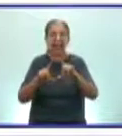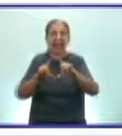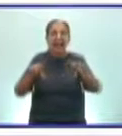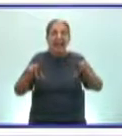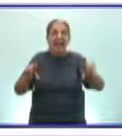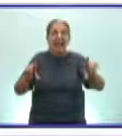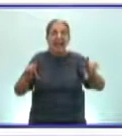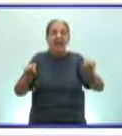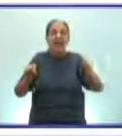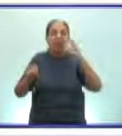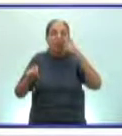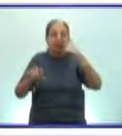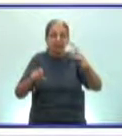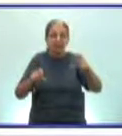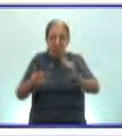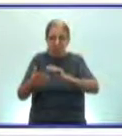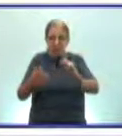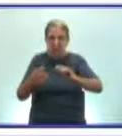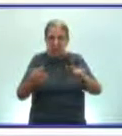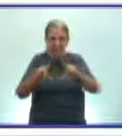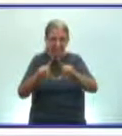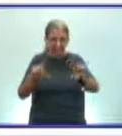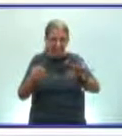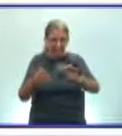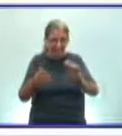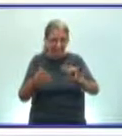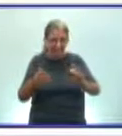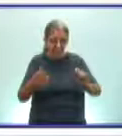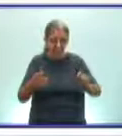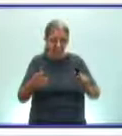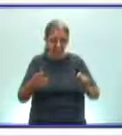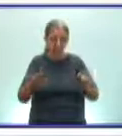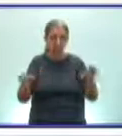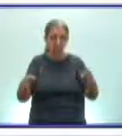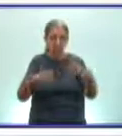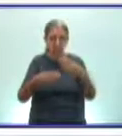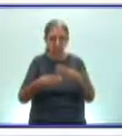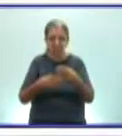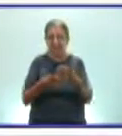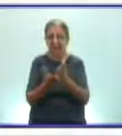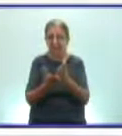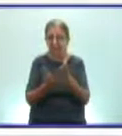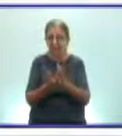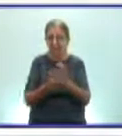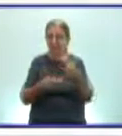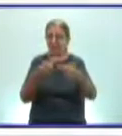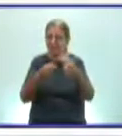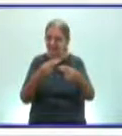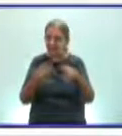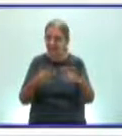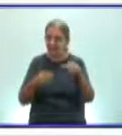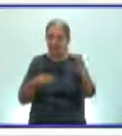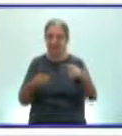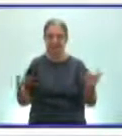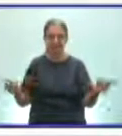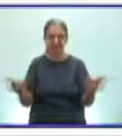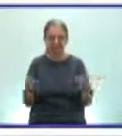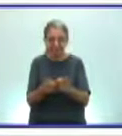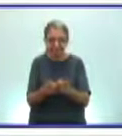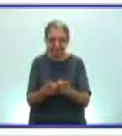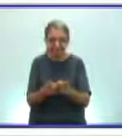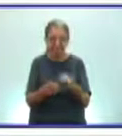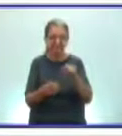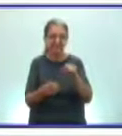informes las conclusiones del estudio efectuado. Hasta aquí hemos estado resumiendo todo